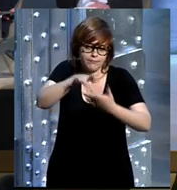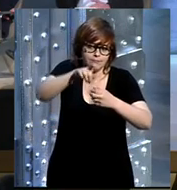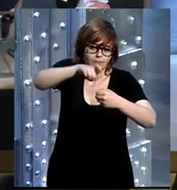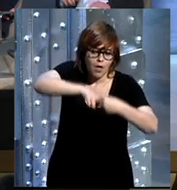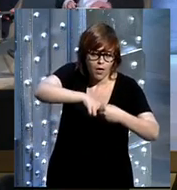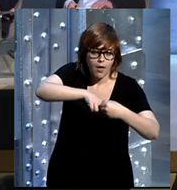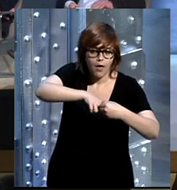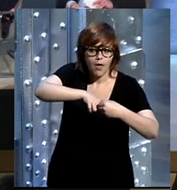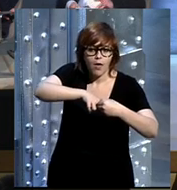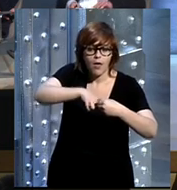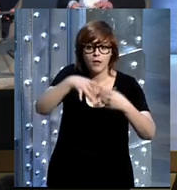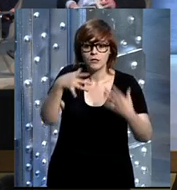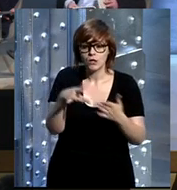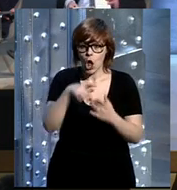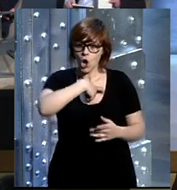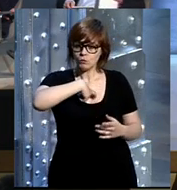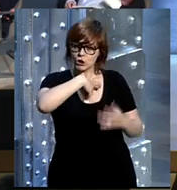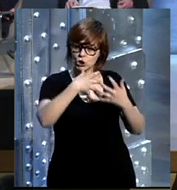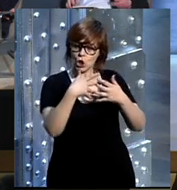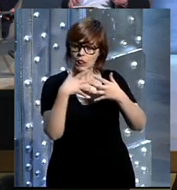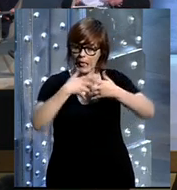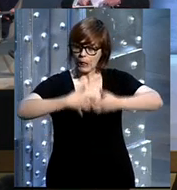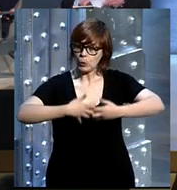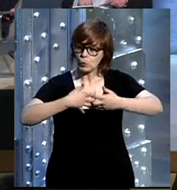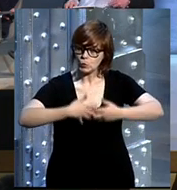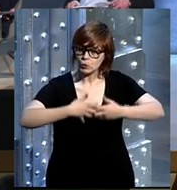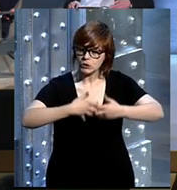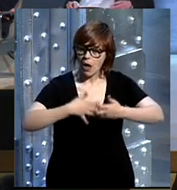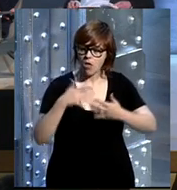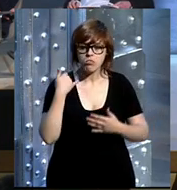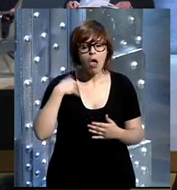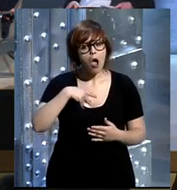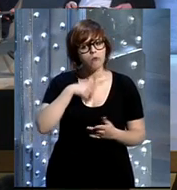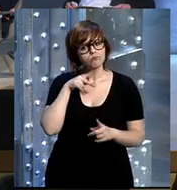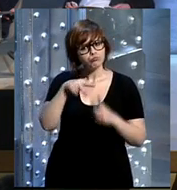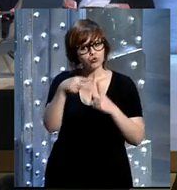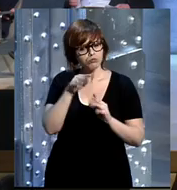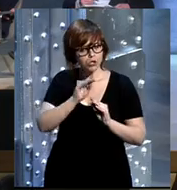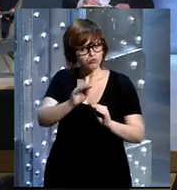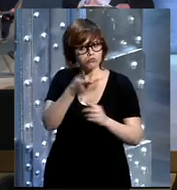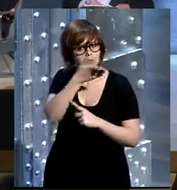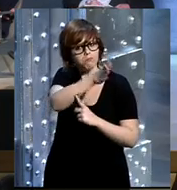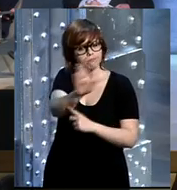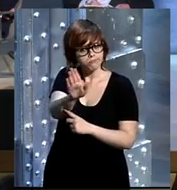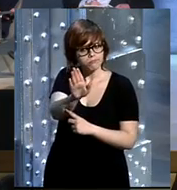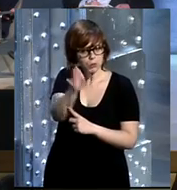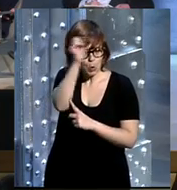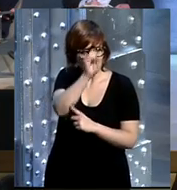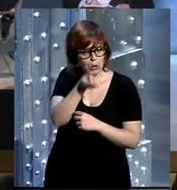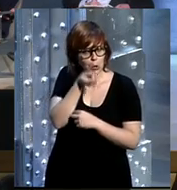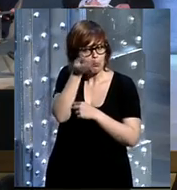Y la Comisión de Industria ya ha fijado su posición y ha expresado su opinión.